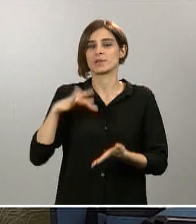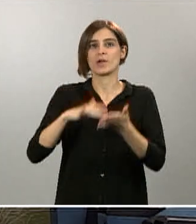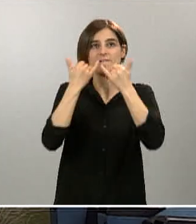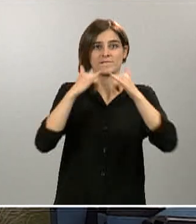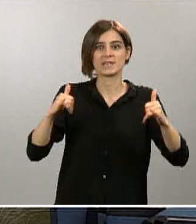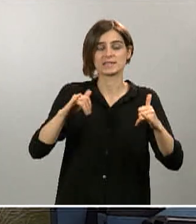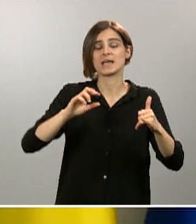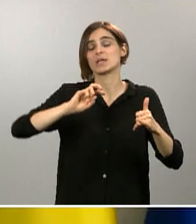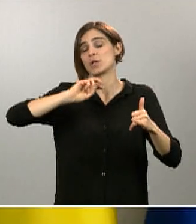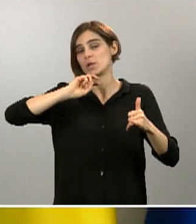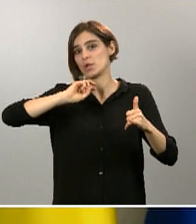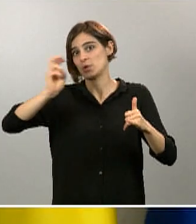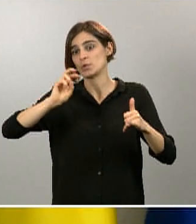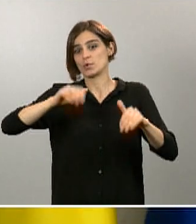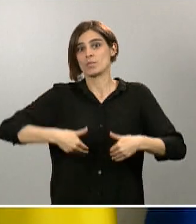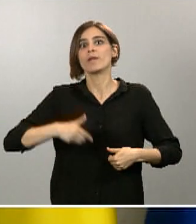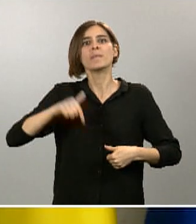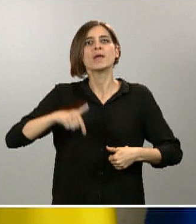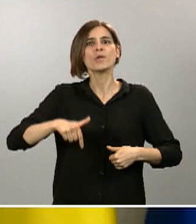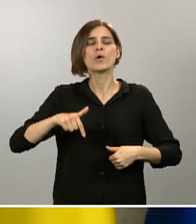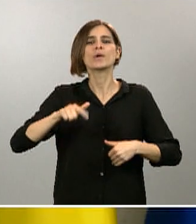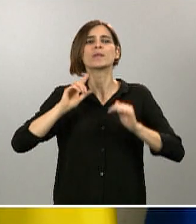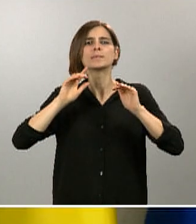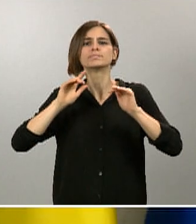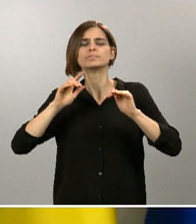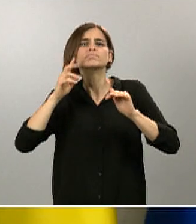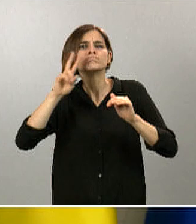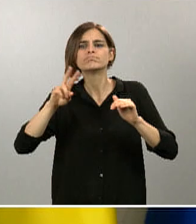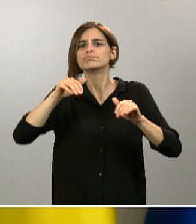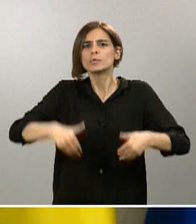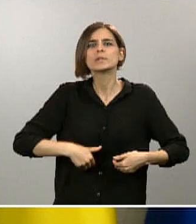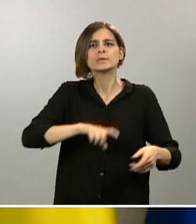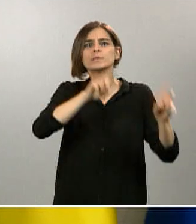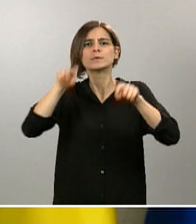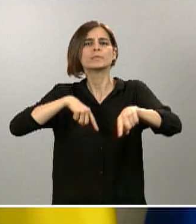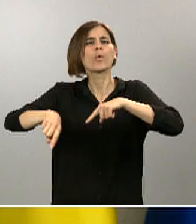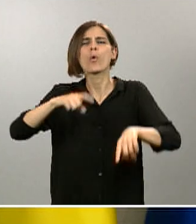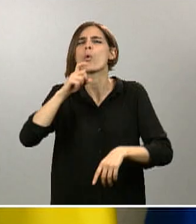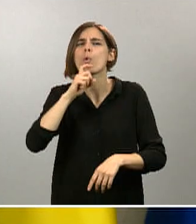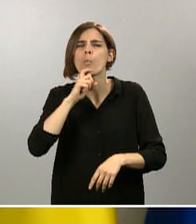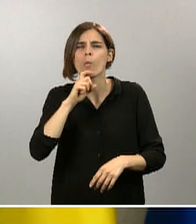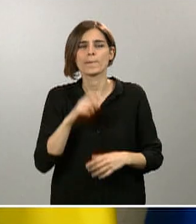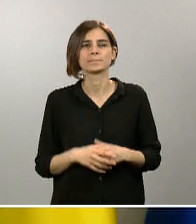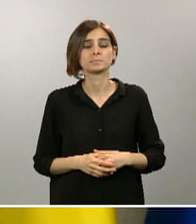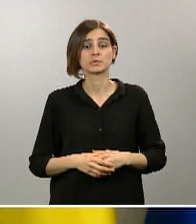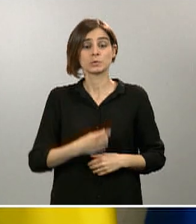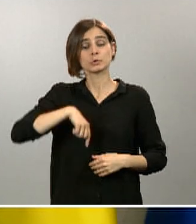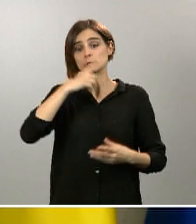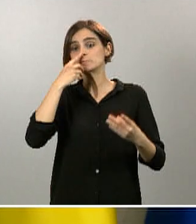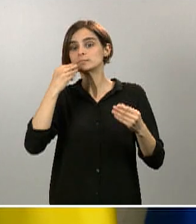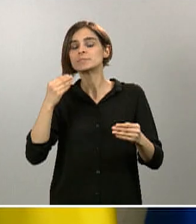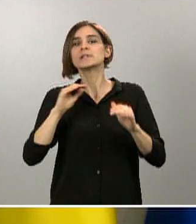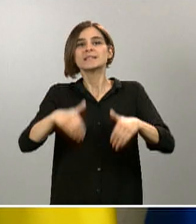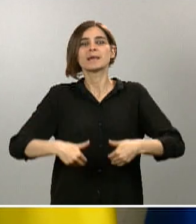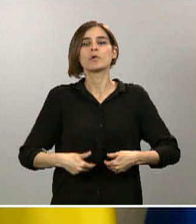es que la percepción que tenemos es que se está produciendo de manera muy escalonada, cosa que es bueno. La